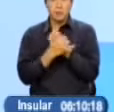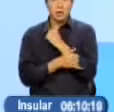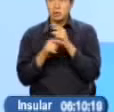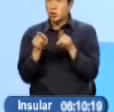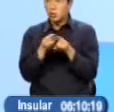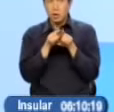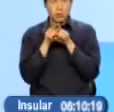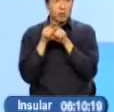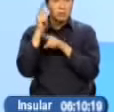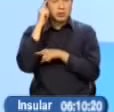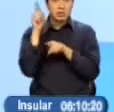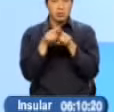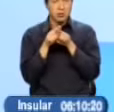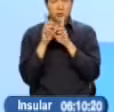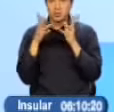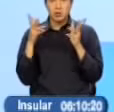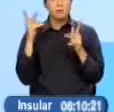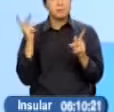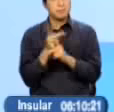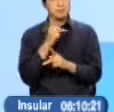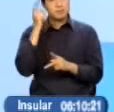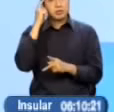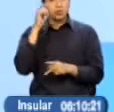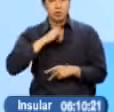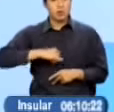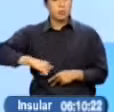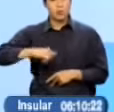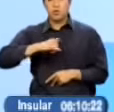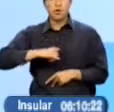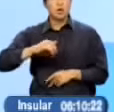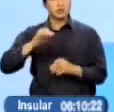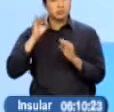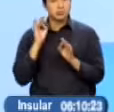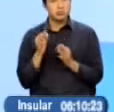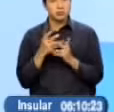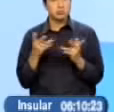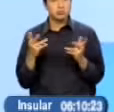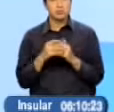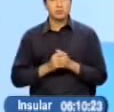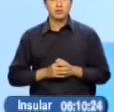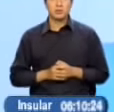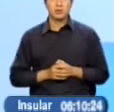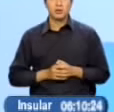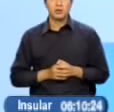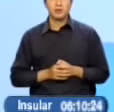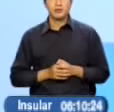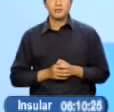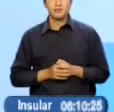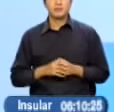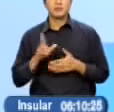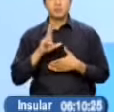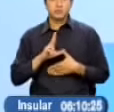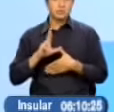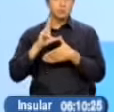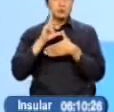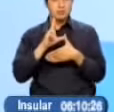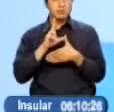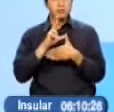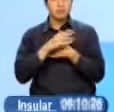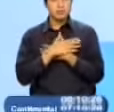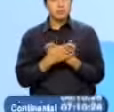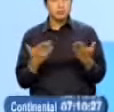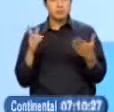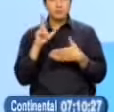a nosotros nos parece algo gravísimo la democracia es un bien sagrado es algo que los latinoamericanos hemos